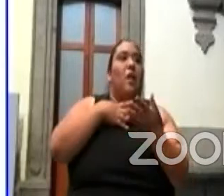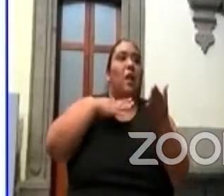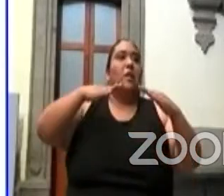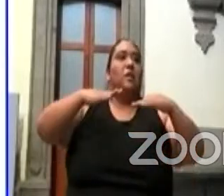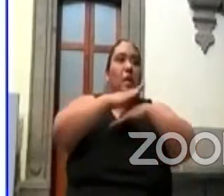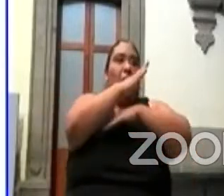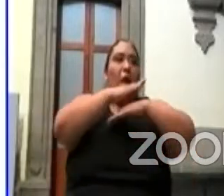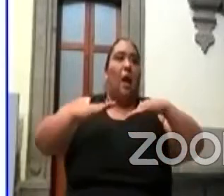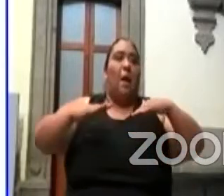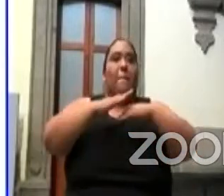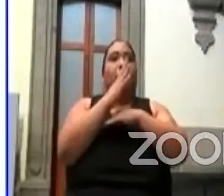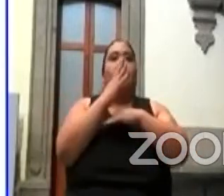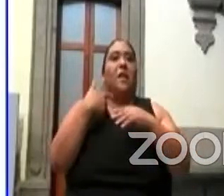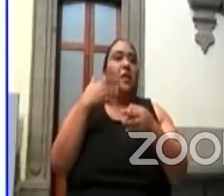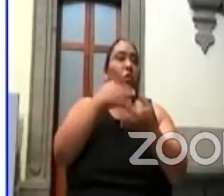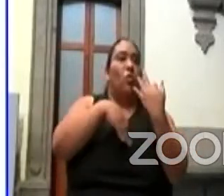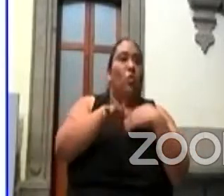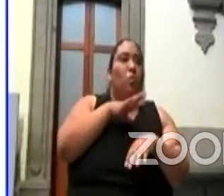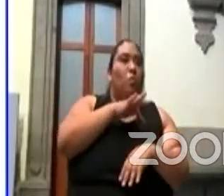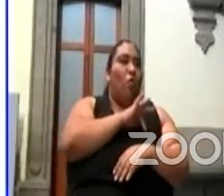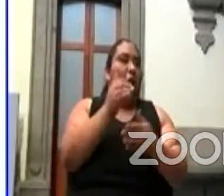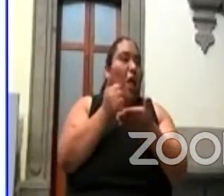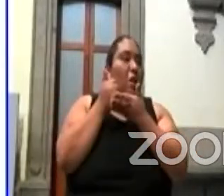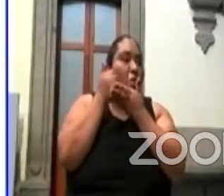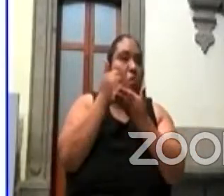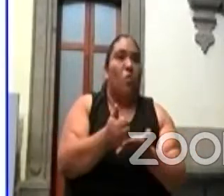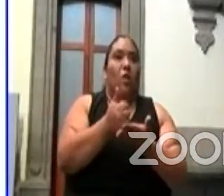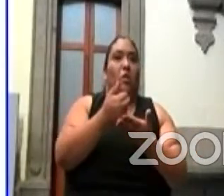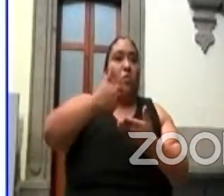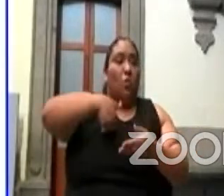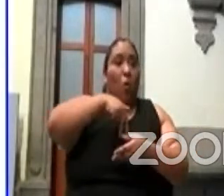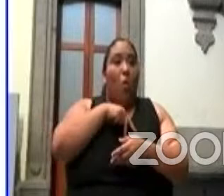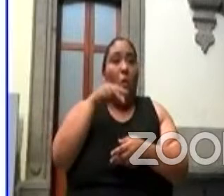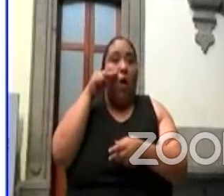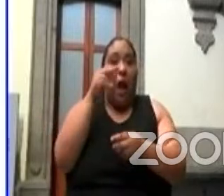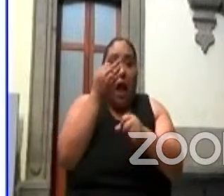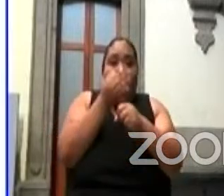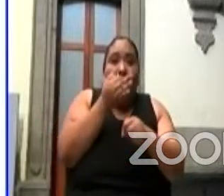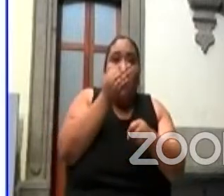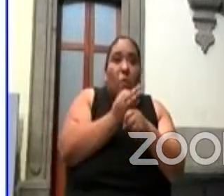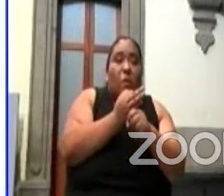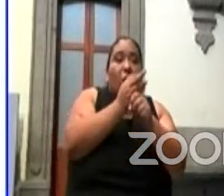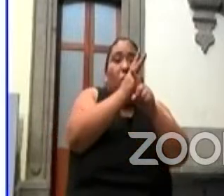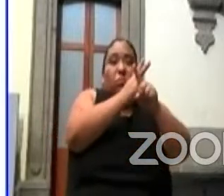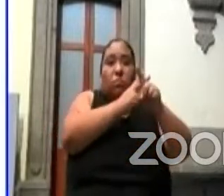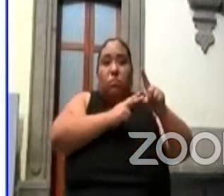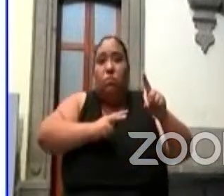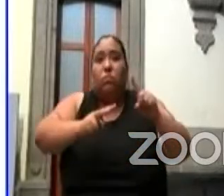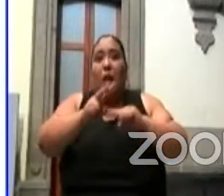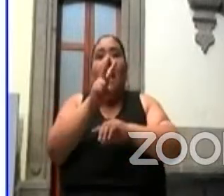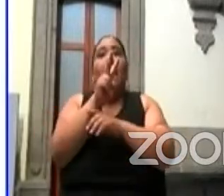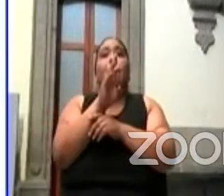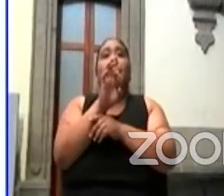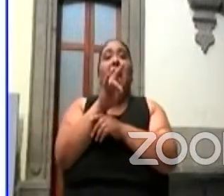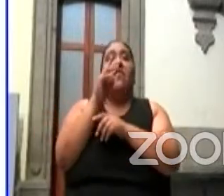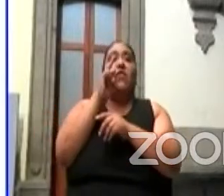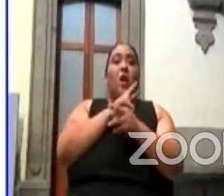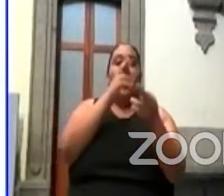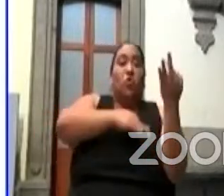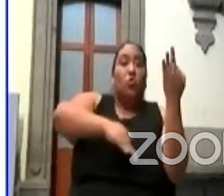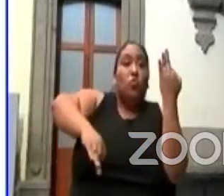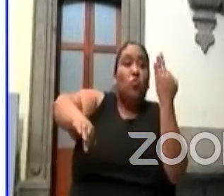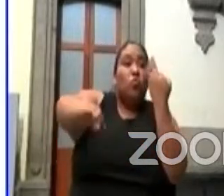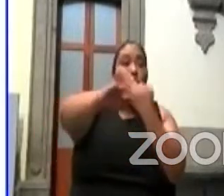y poderlos atender. Nosotros nos estamos enfocando actualmente en las verificaciones, que todo ayuntamiento, que